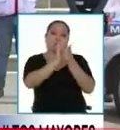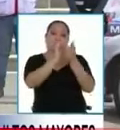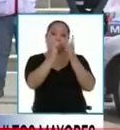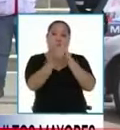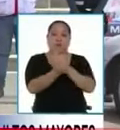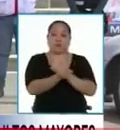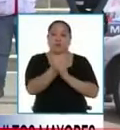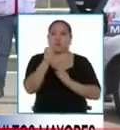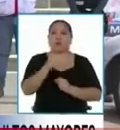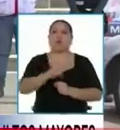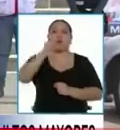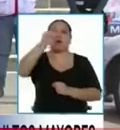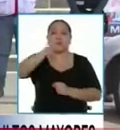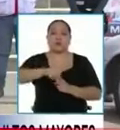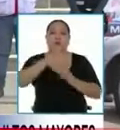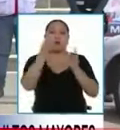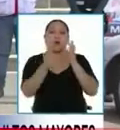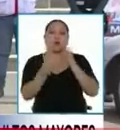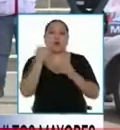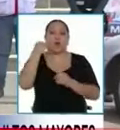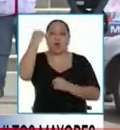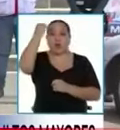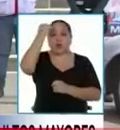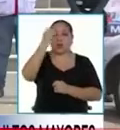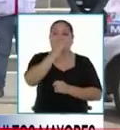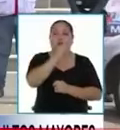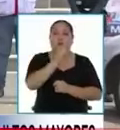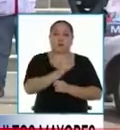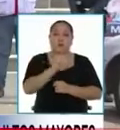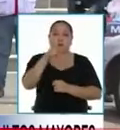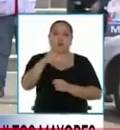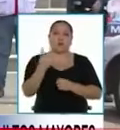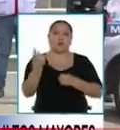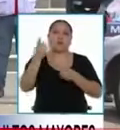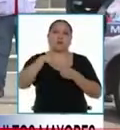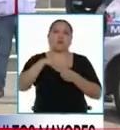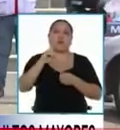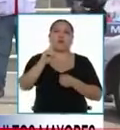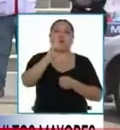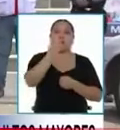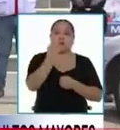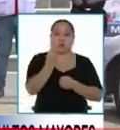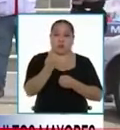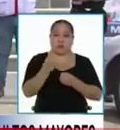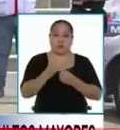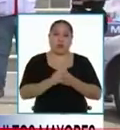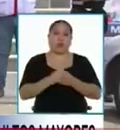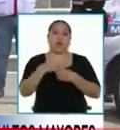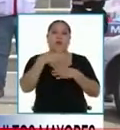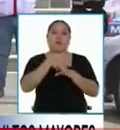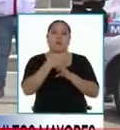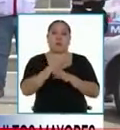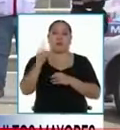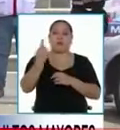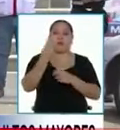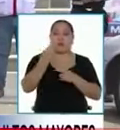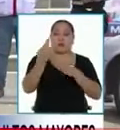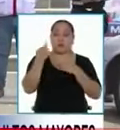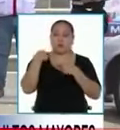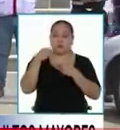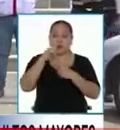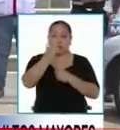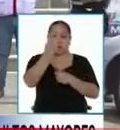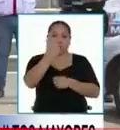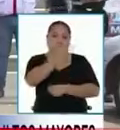modificación porque es justo que los adultos mayores estén en el primer nivel y en la primera